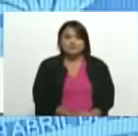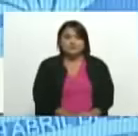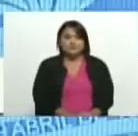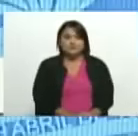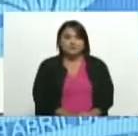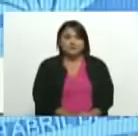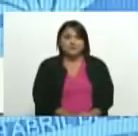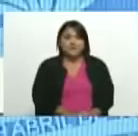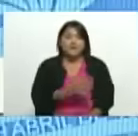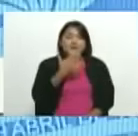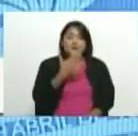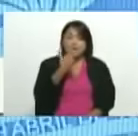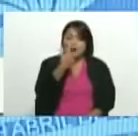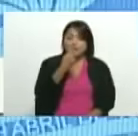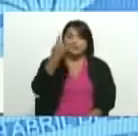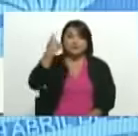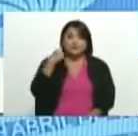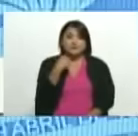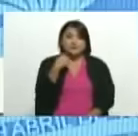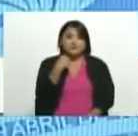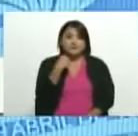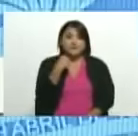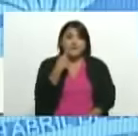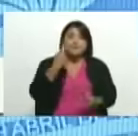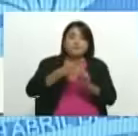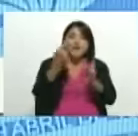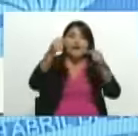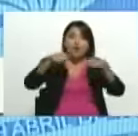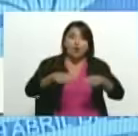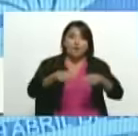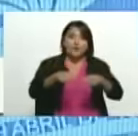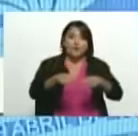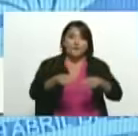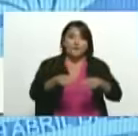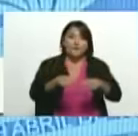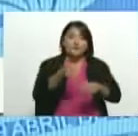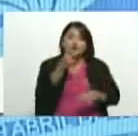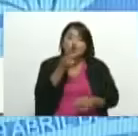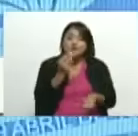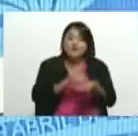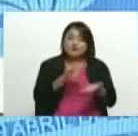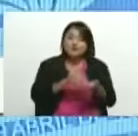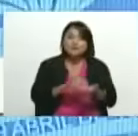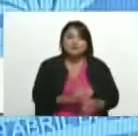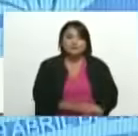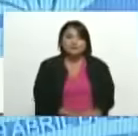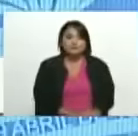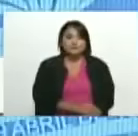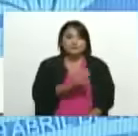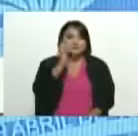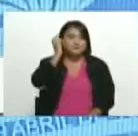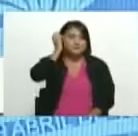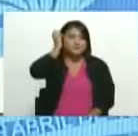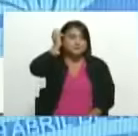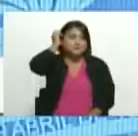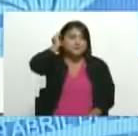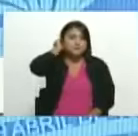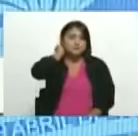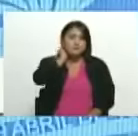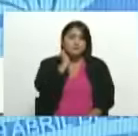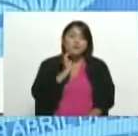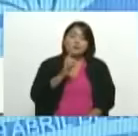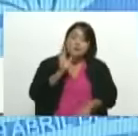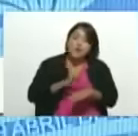El día de ayer y el día de hoy, lo hizo en dos oportunidades, a pesar de las presiones a las que ha sido